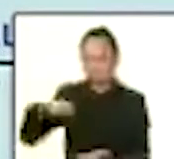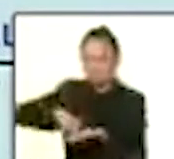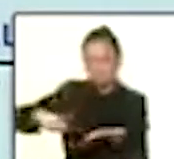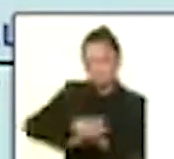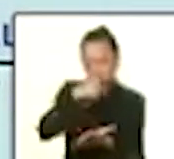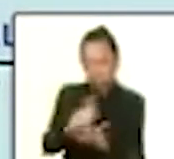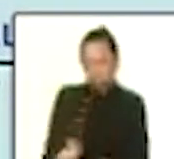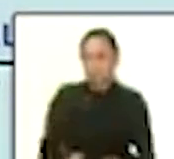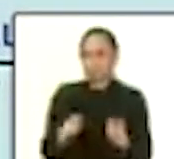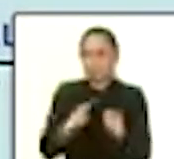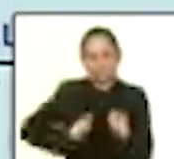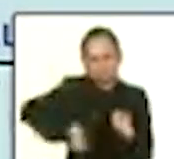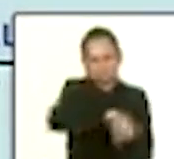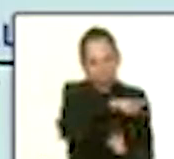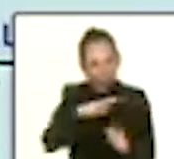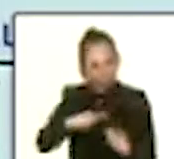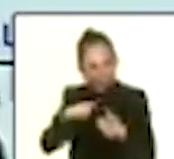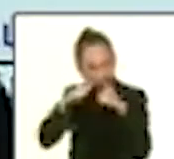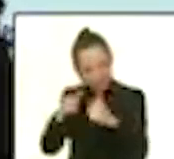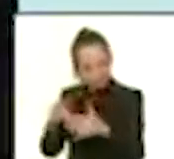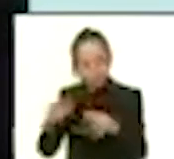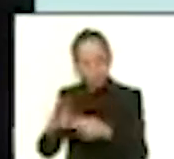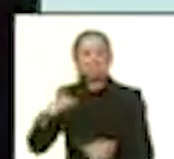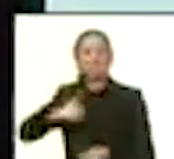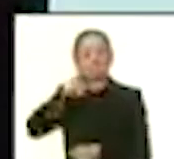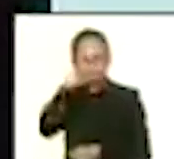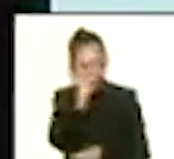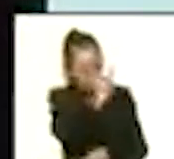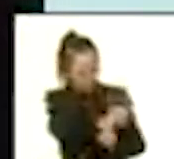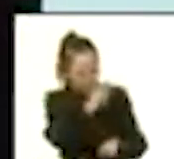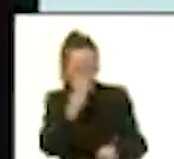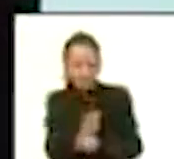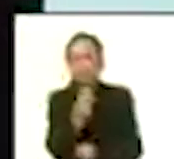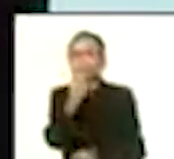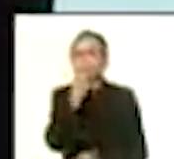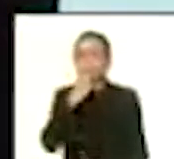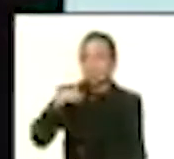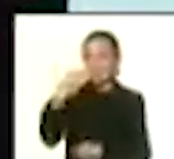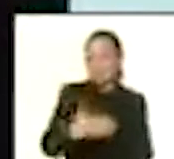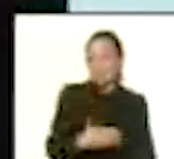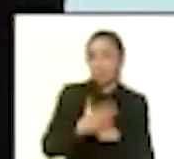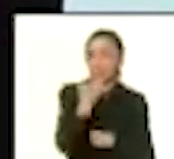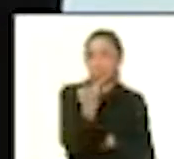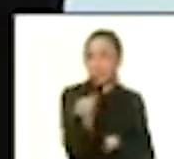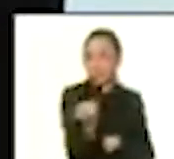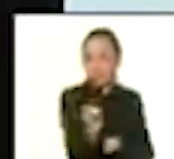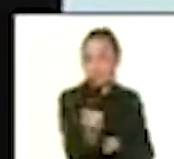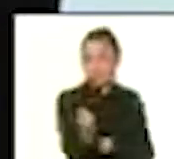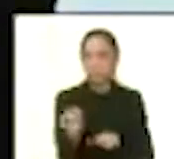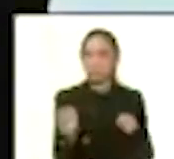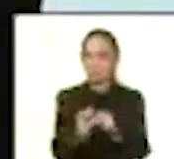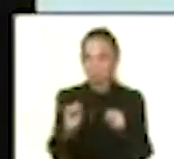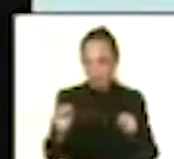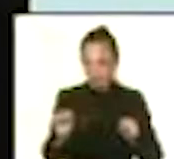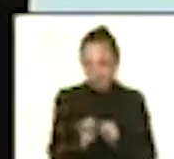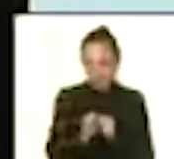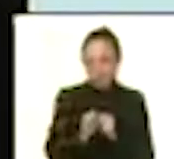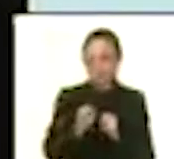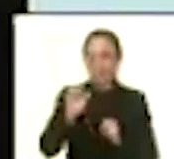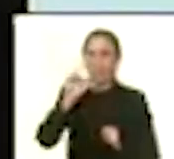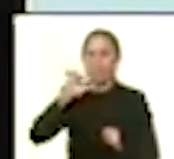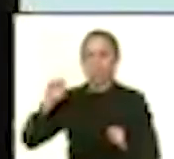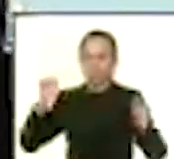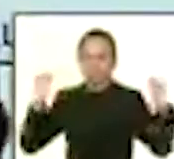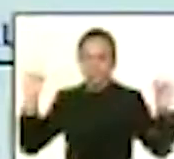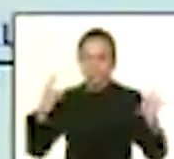gobierno, la cual escribió: "Está comprometida desde las alcaldías a construir gobiernos abiertos y eficientes al servicio